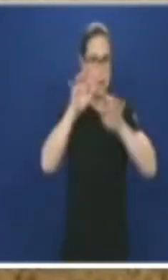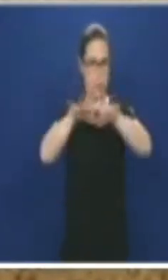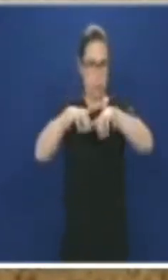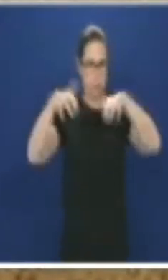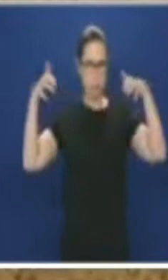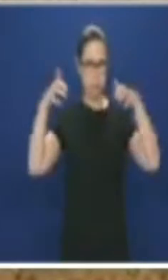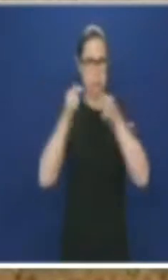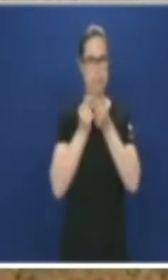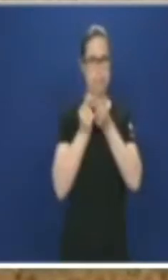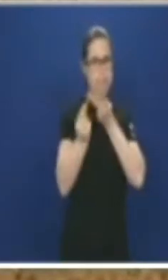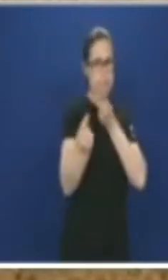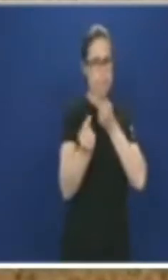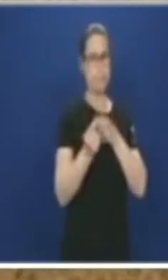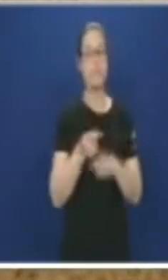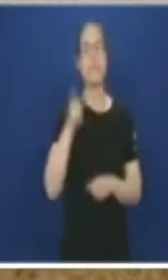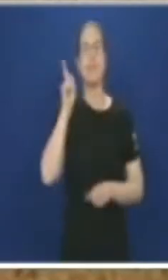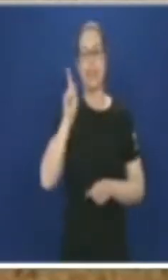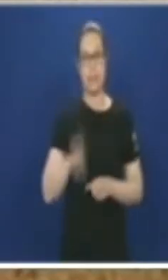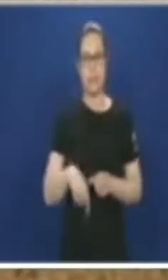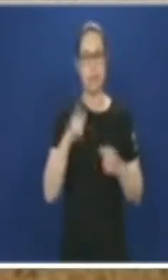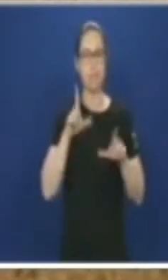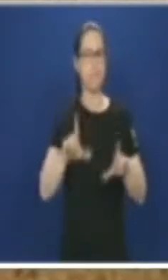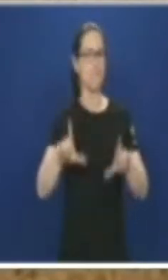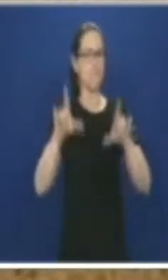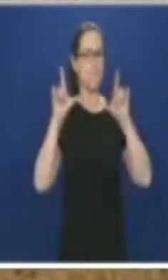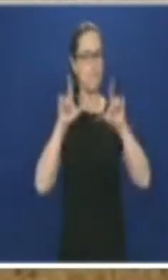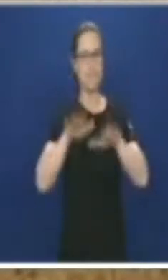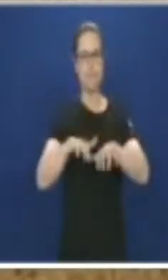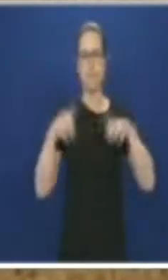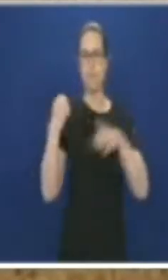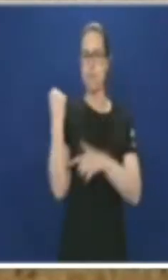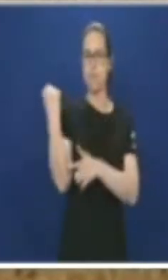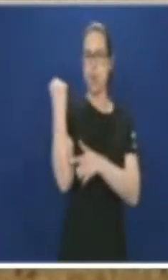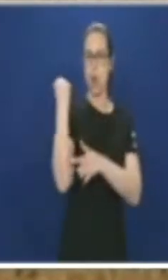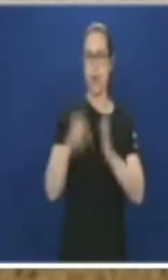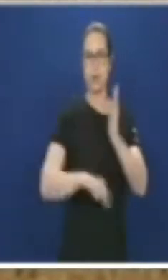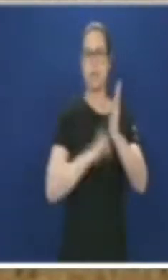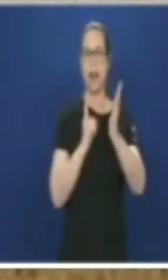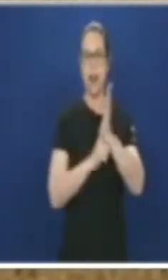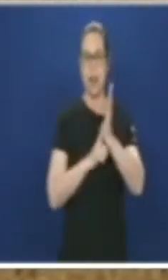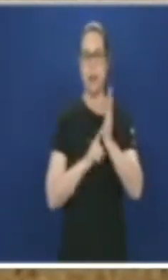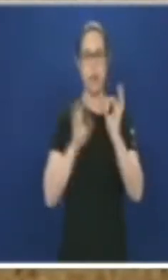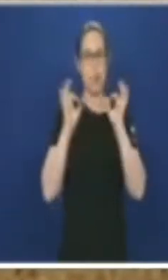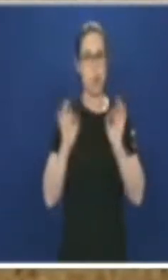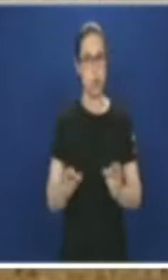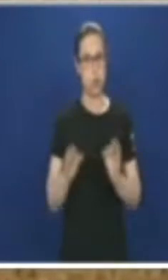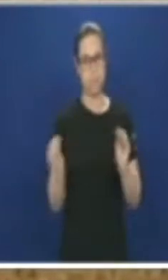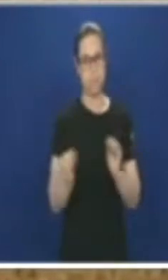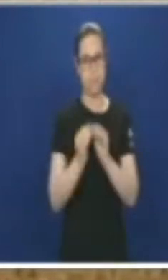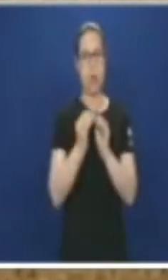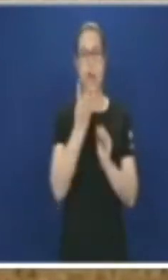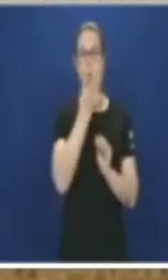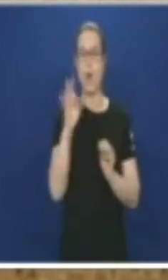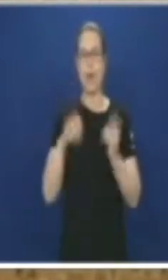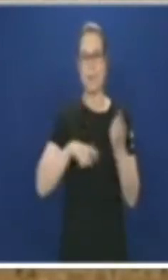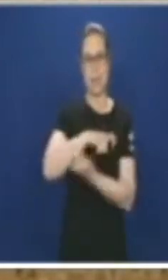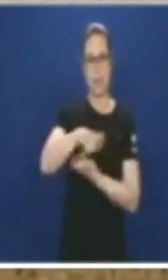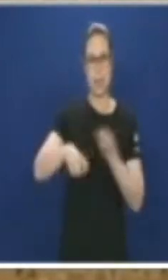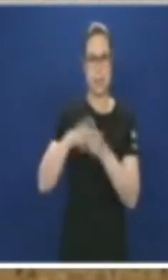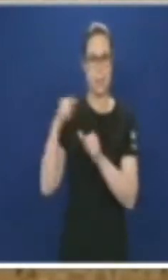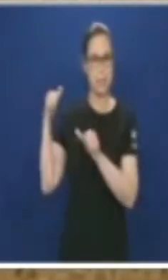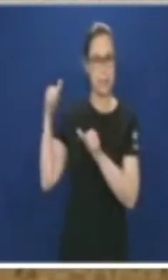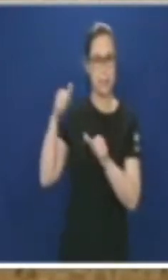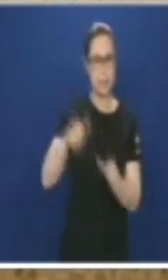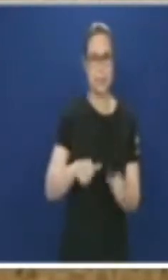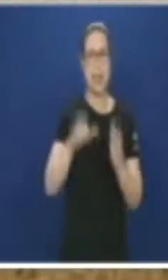tamén para reivindicar o protagonismo do Poder Legislativo galego cando se cumpren 40 anos da promulgación do Estatuto